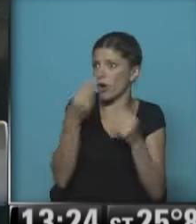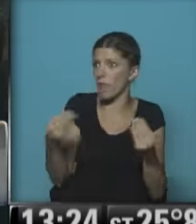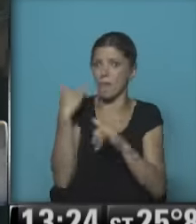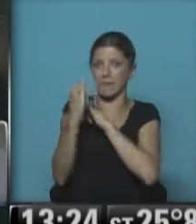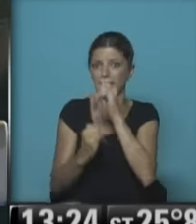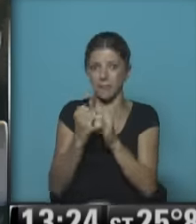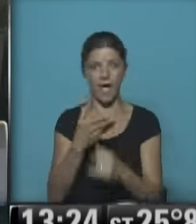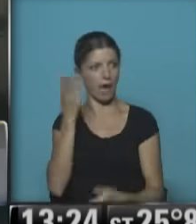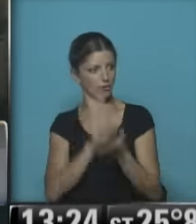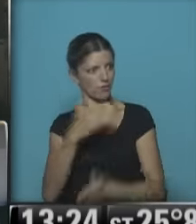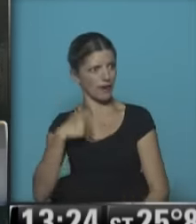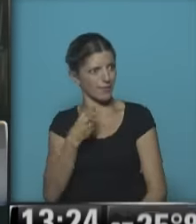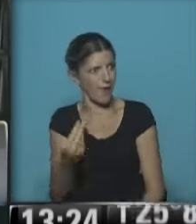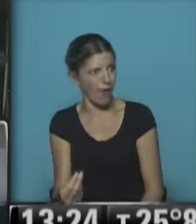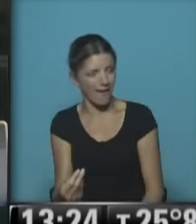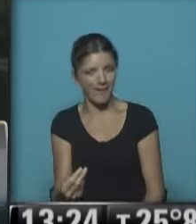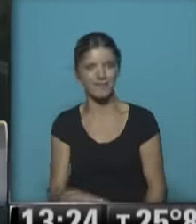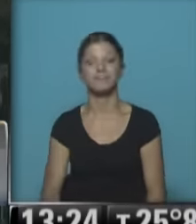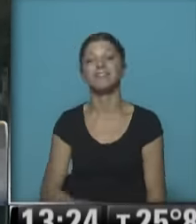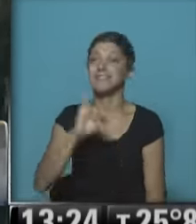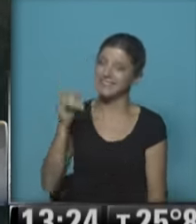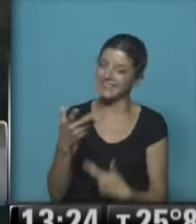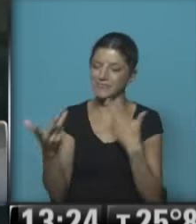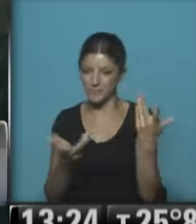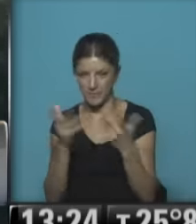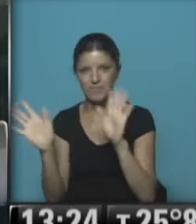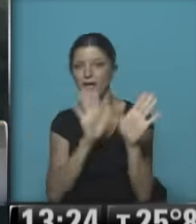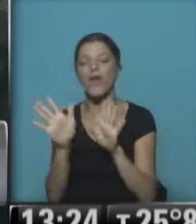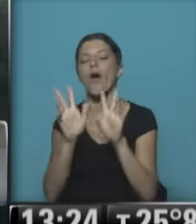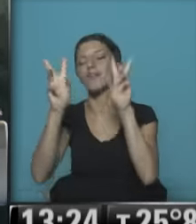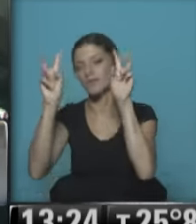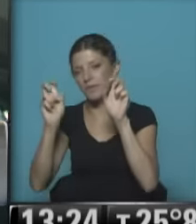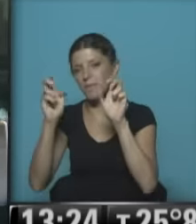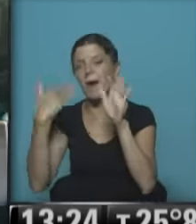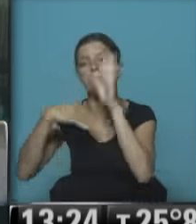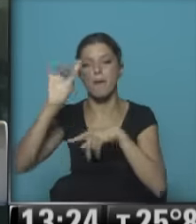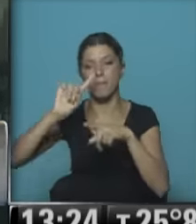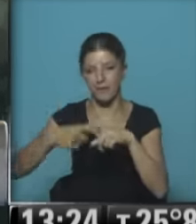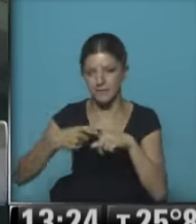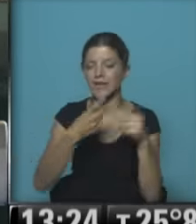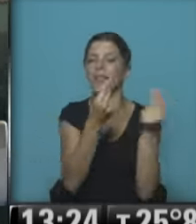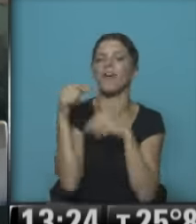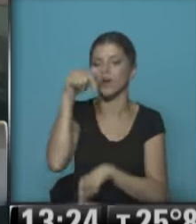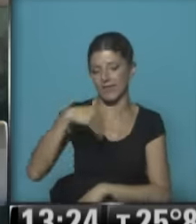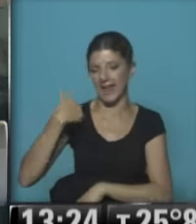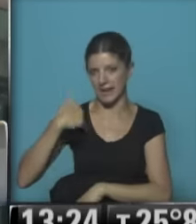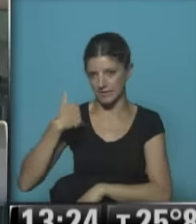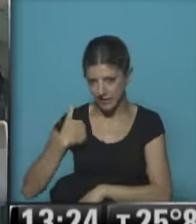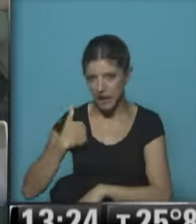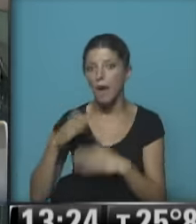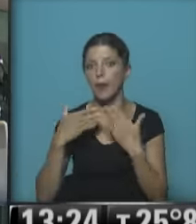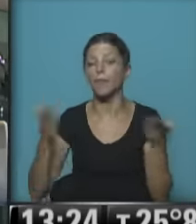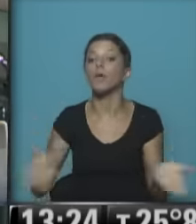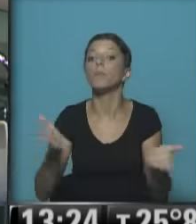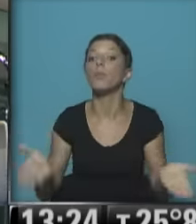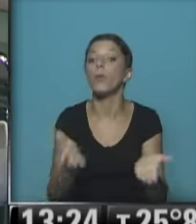está hablando? ¿De Argentina? ¿O está hablando? Sí, no, tendremos que meternos en la política de precios que tiene Argentina para promover la